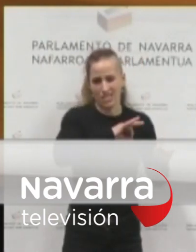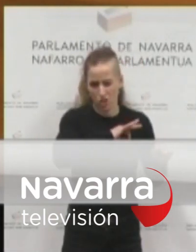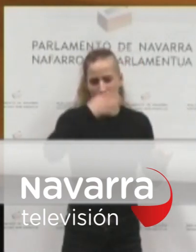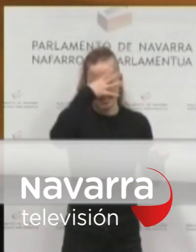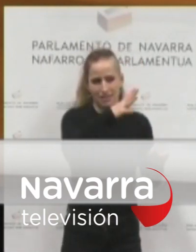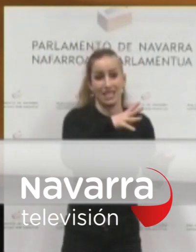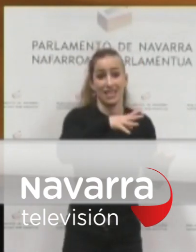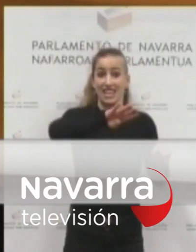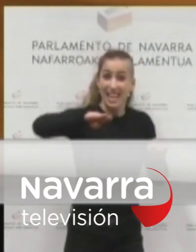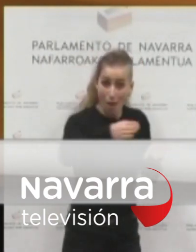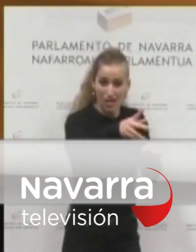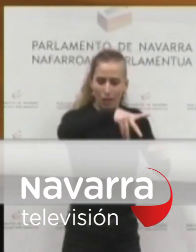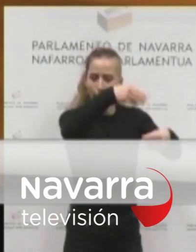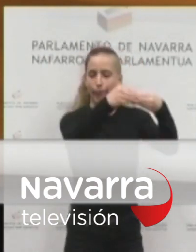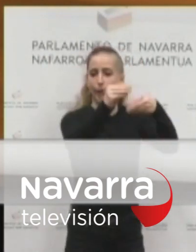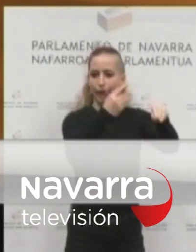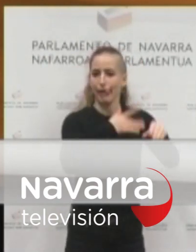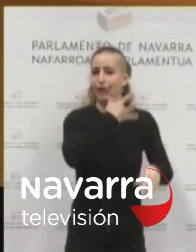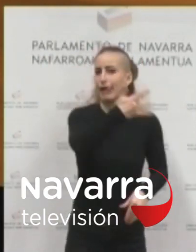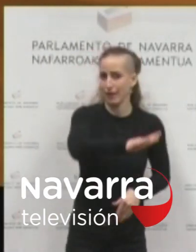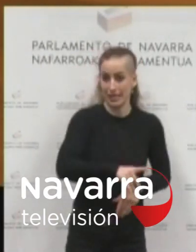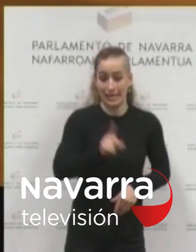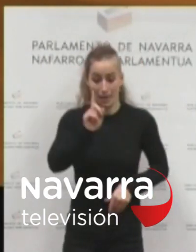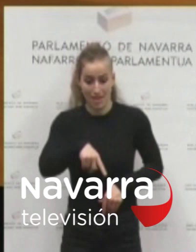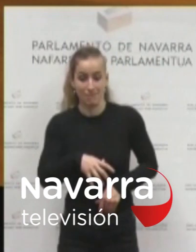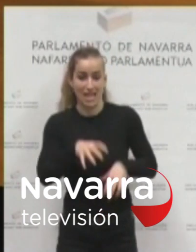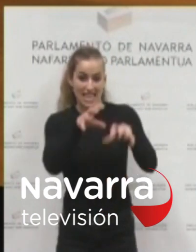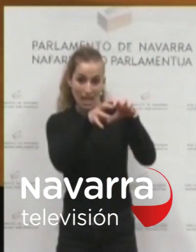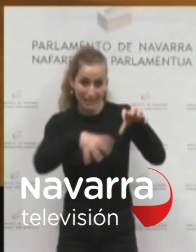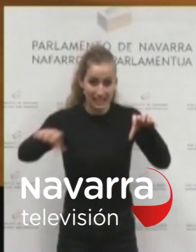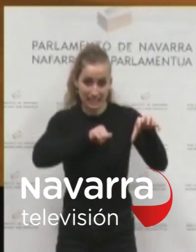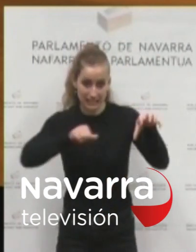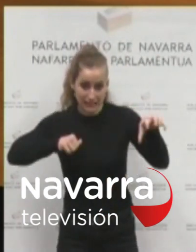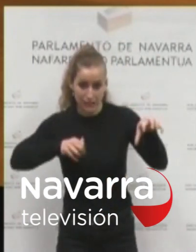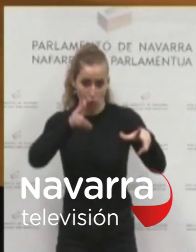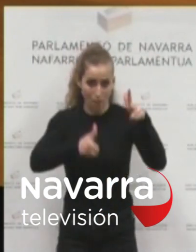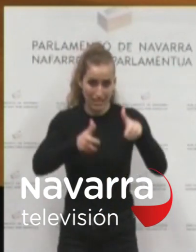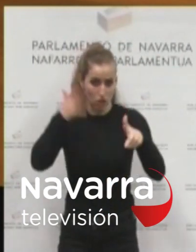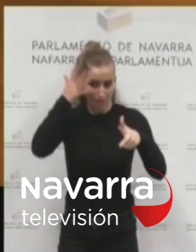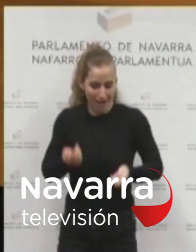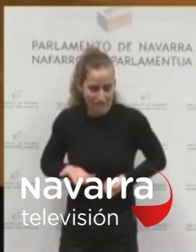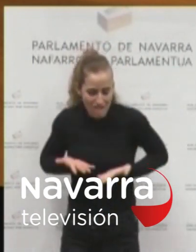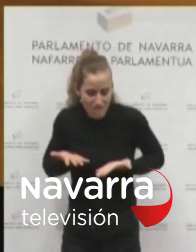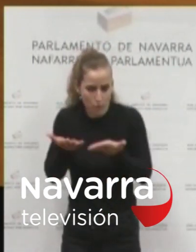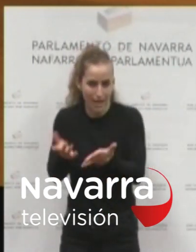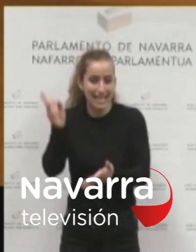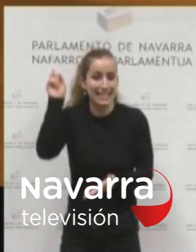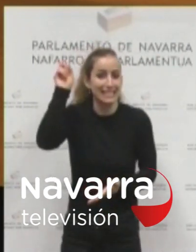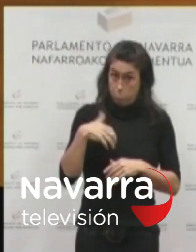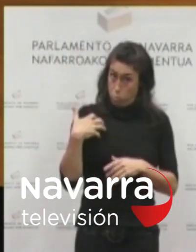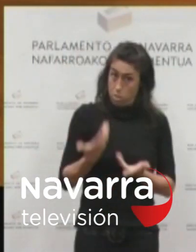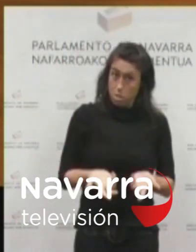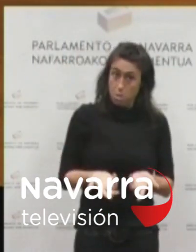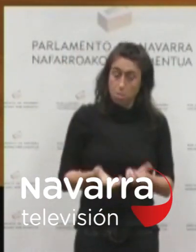blanquea a Bildu, que fortalece al independentismo vasco en Navarra y que va a frenar el desarrollo económico y social de esta